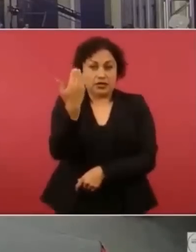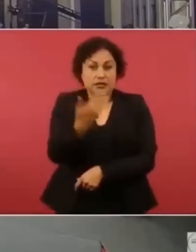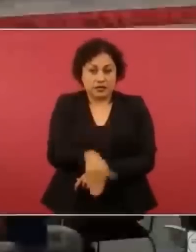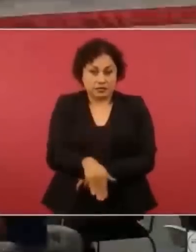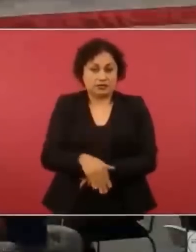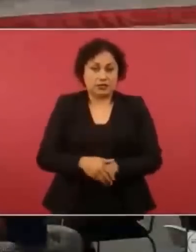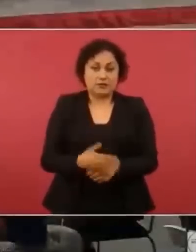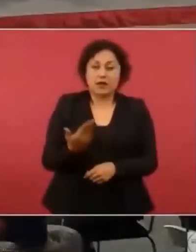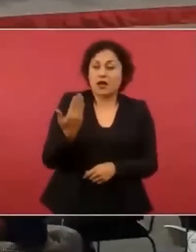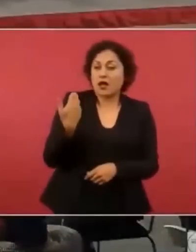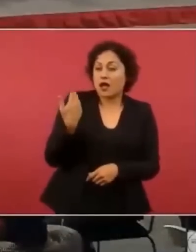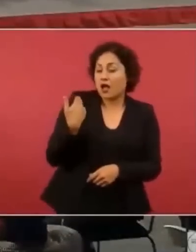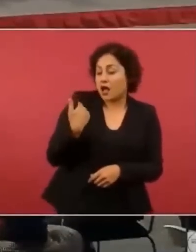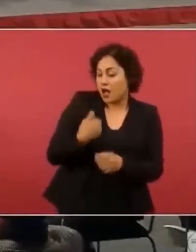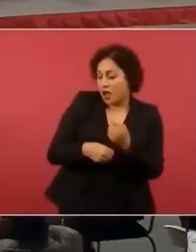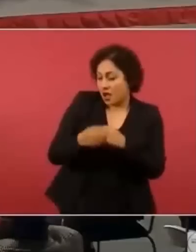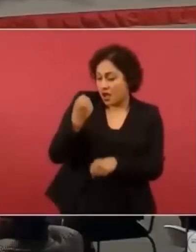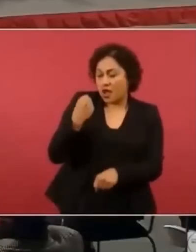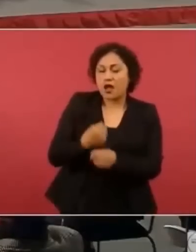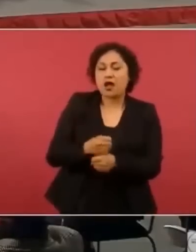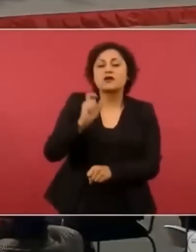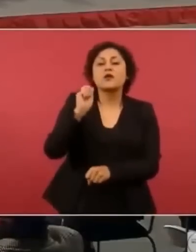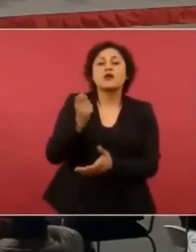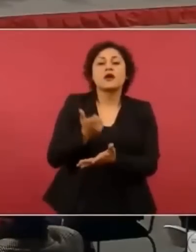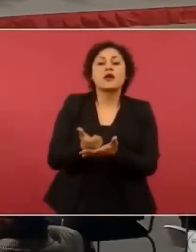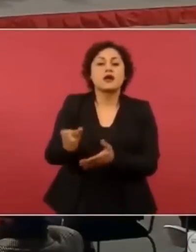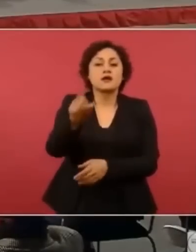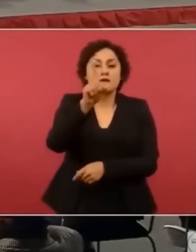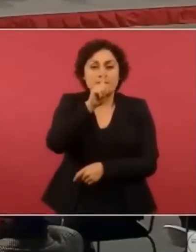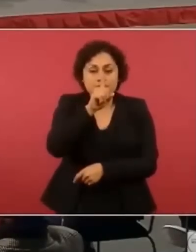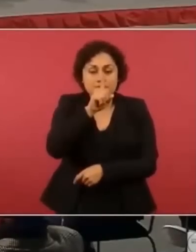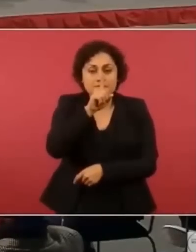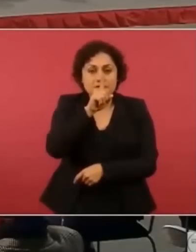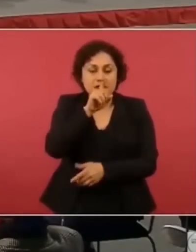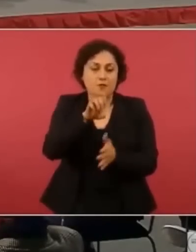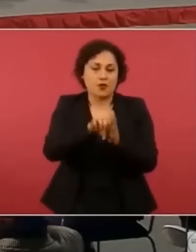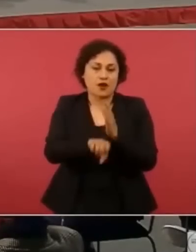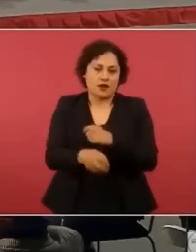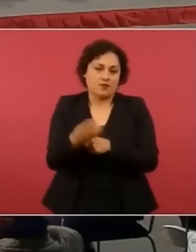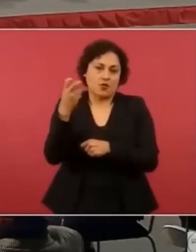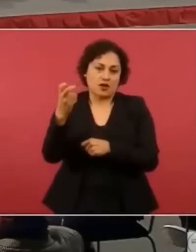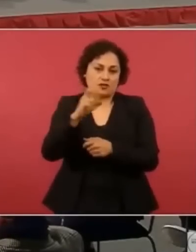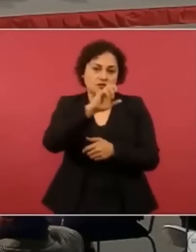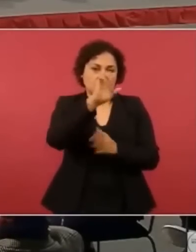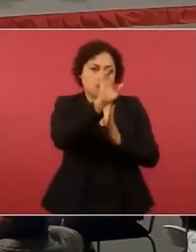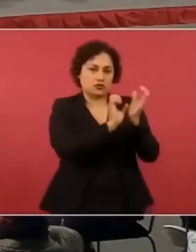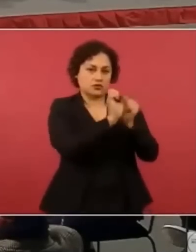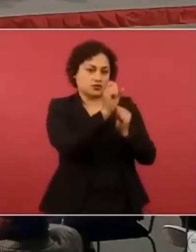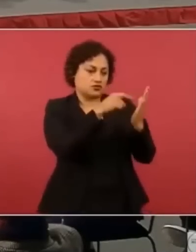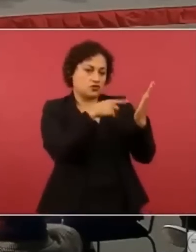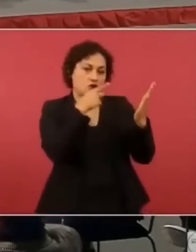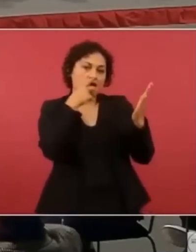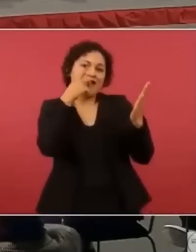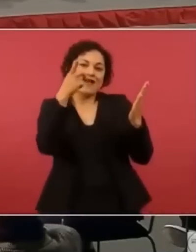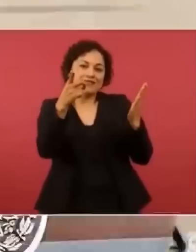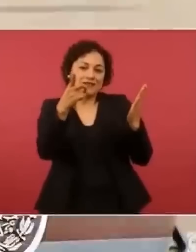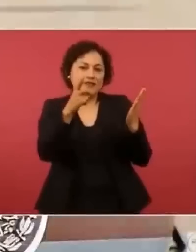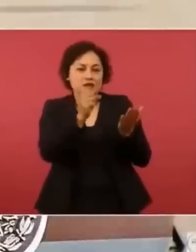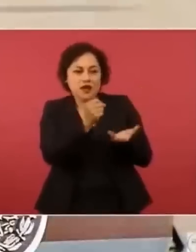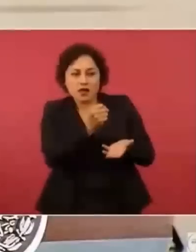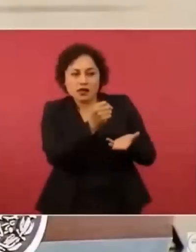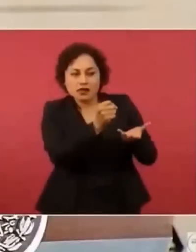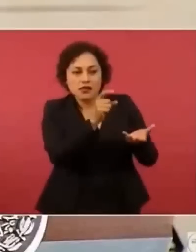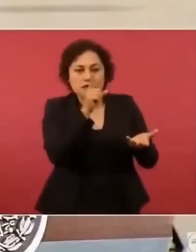par de años o algo así fue eliminada por fin de la Constitución. Costó